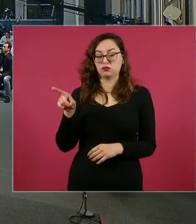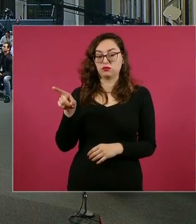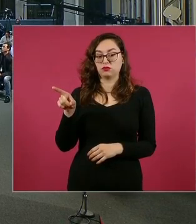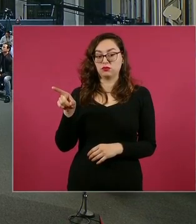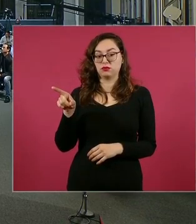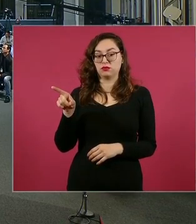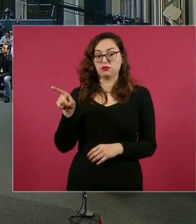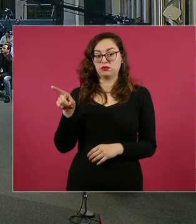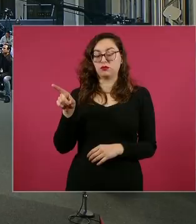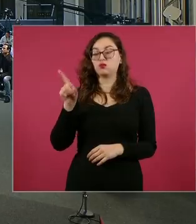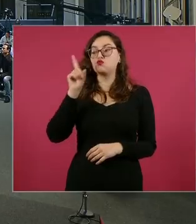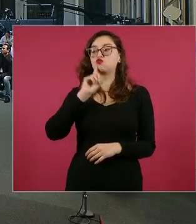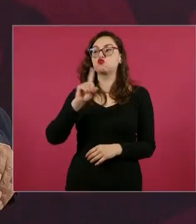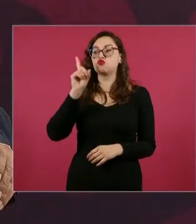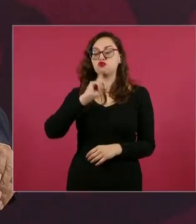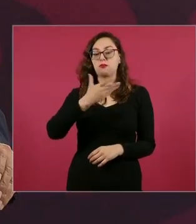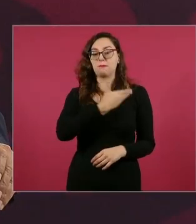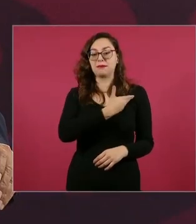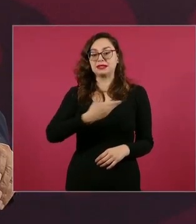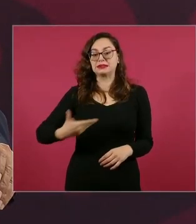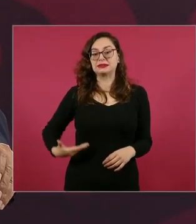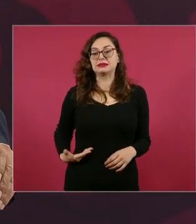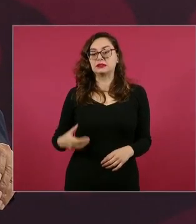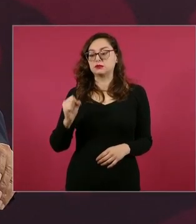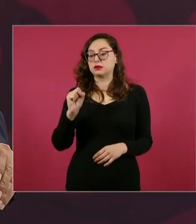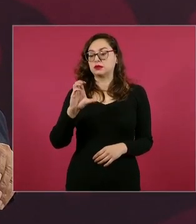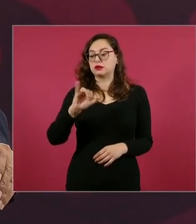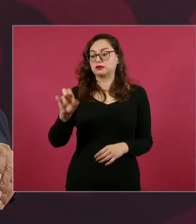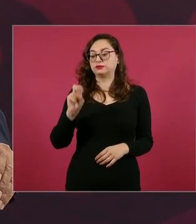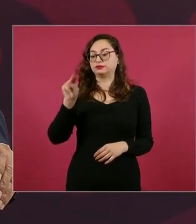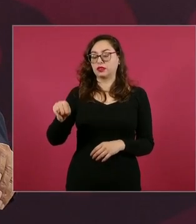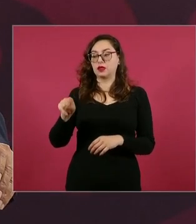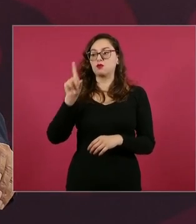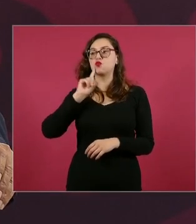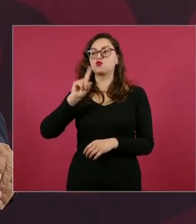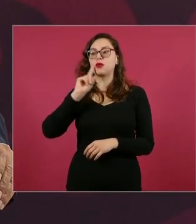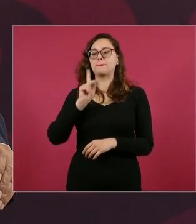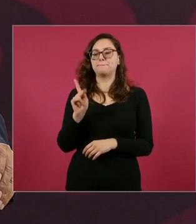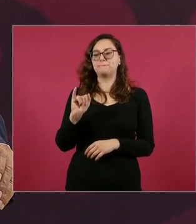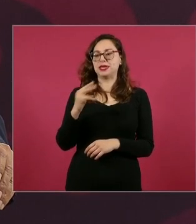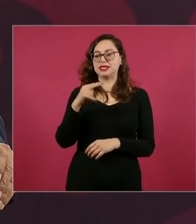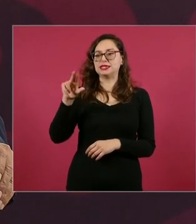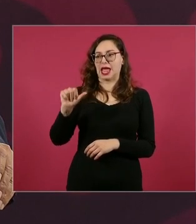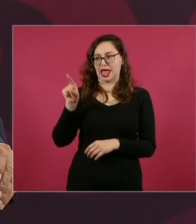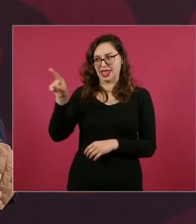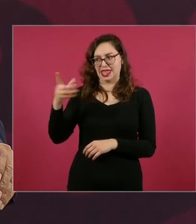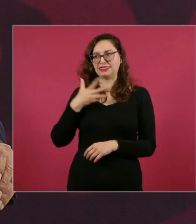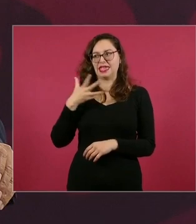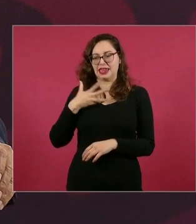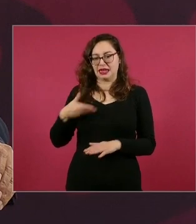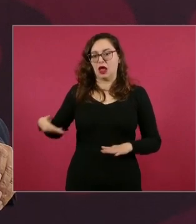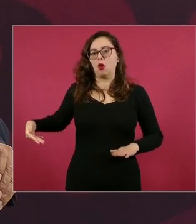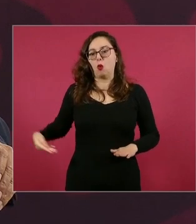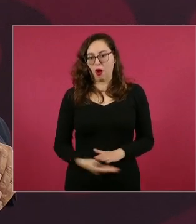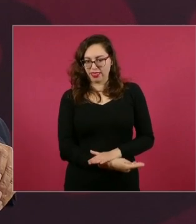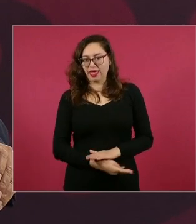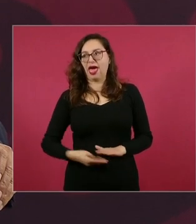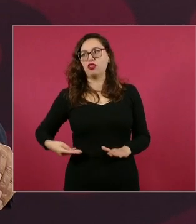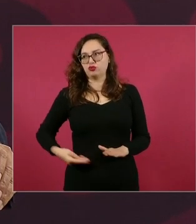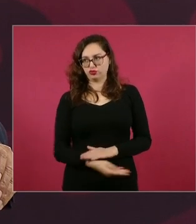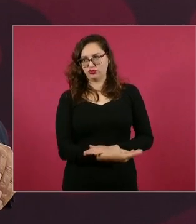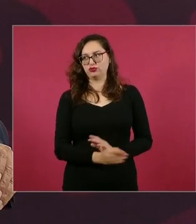presidenta la señora piña í en su escritorio 35000